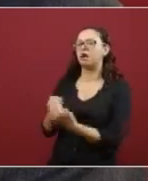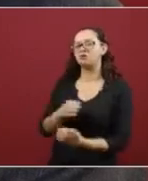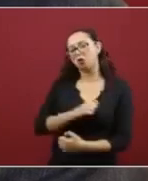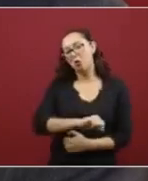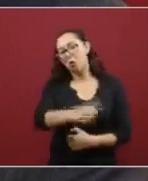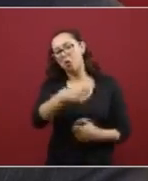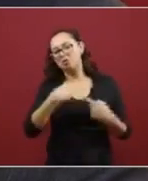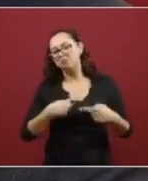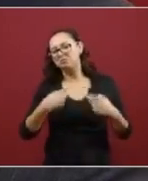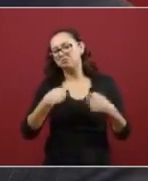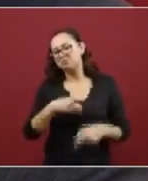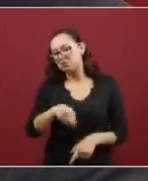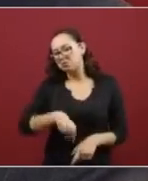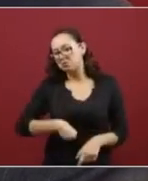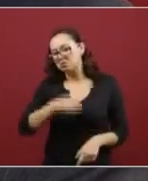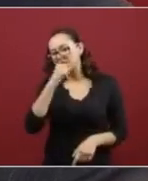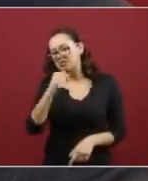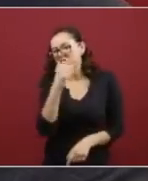cuando